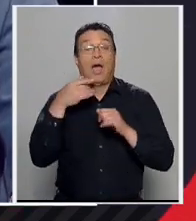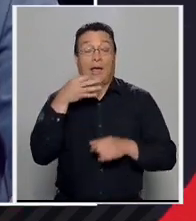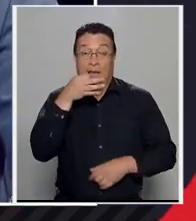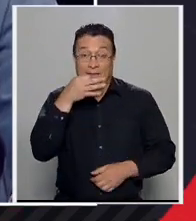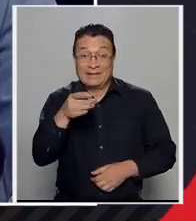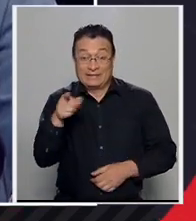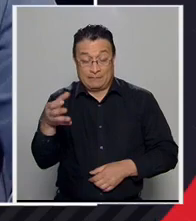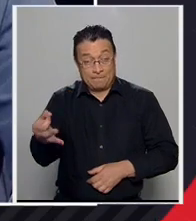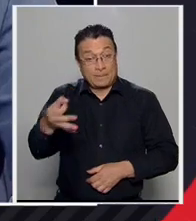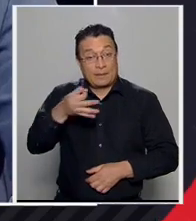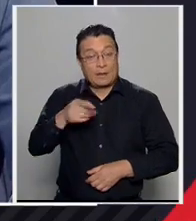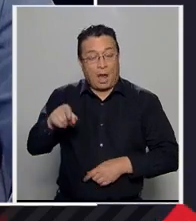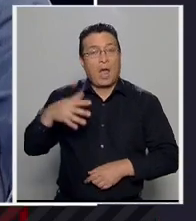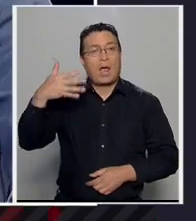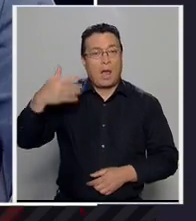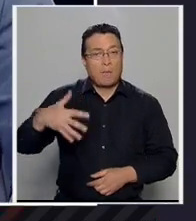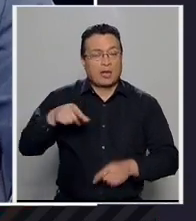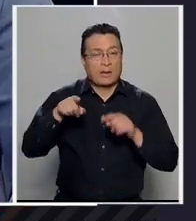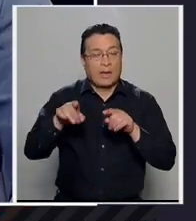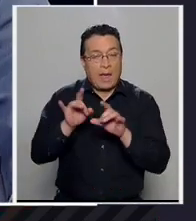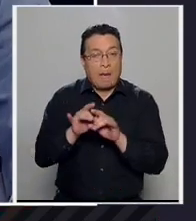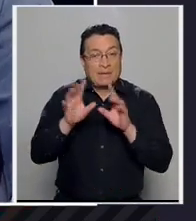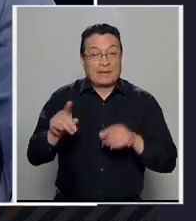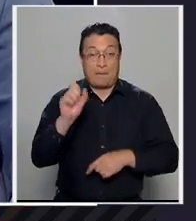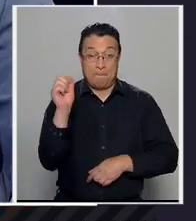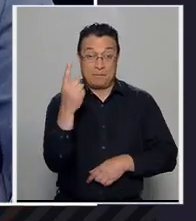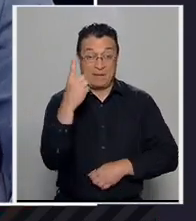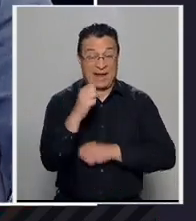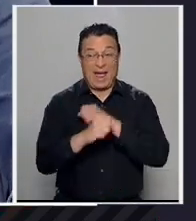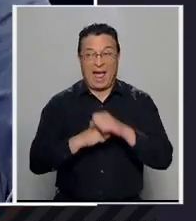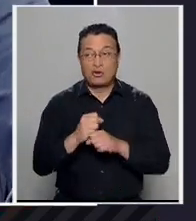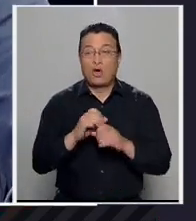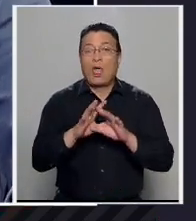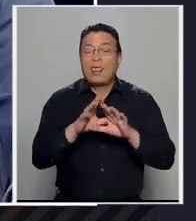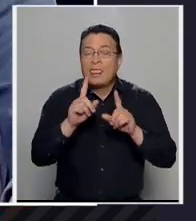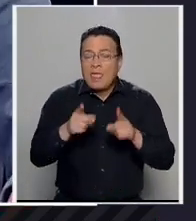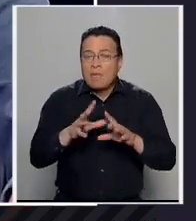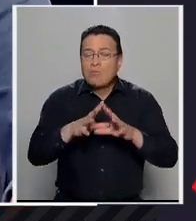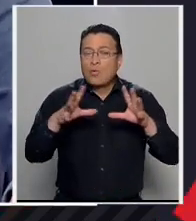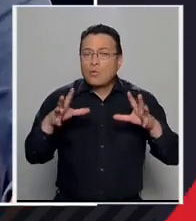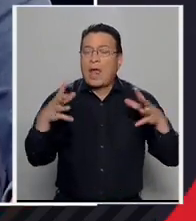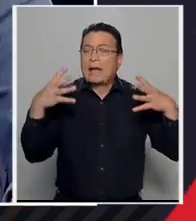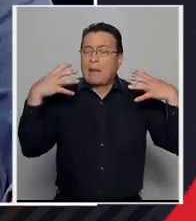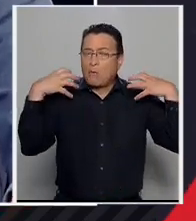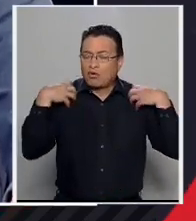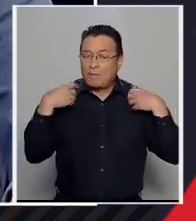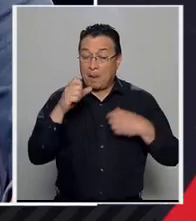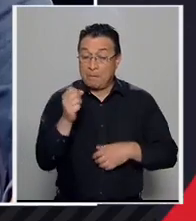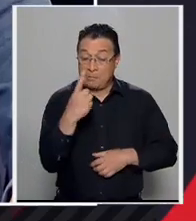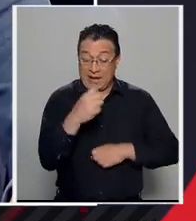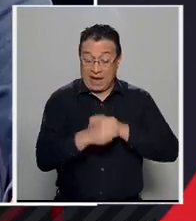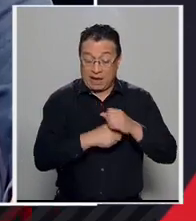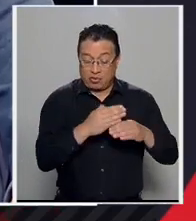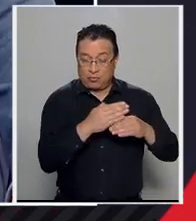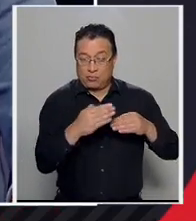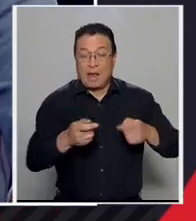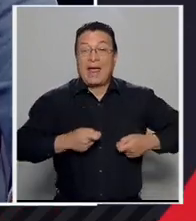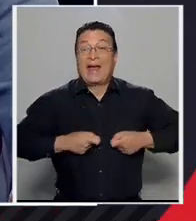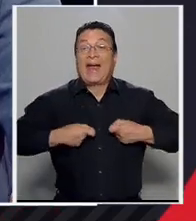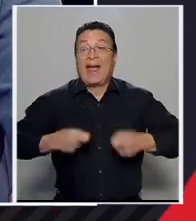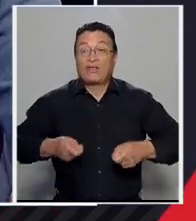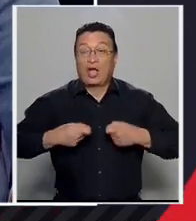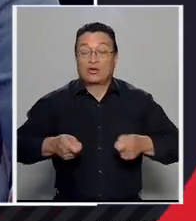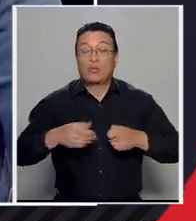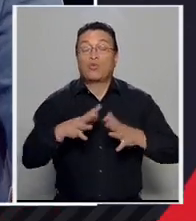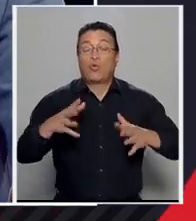nos plantea que es muy importante es que en particular el primer año tenemos que ser muy responsables siempre, pero el primer año hay, con el gasto fiscal. Hablan de